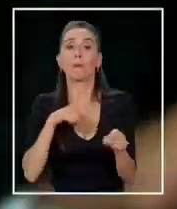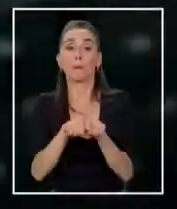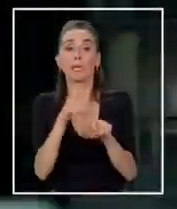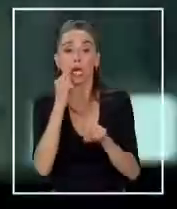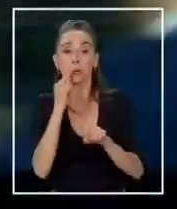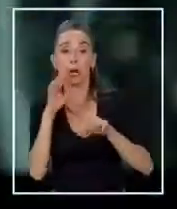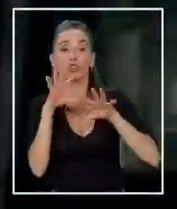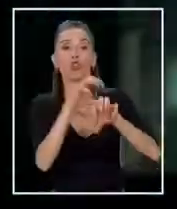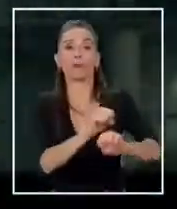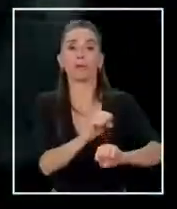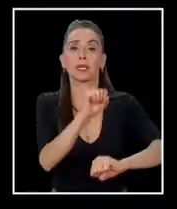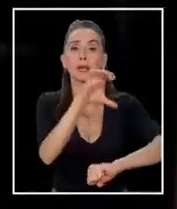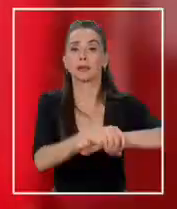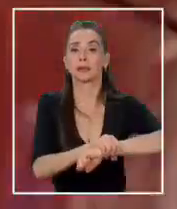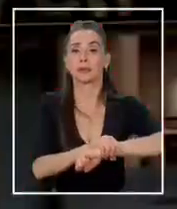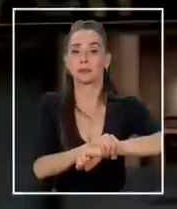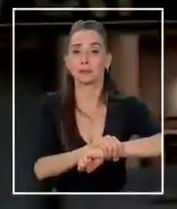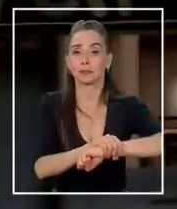hermano.